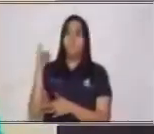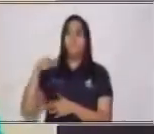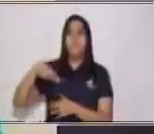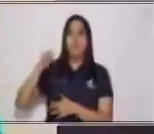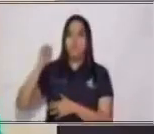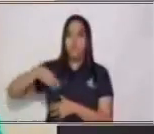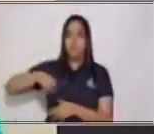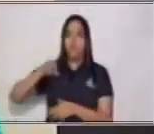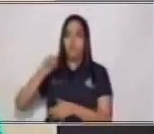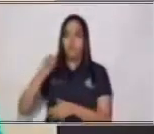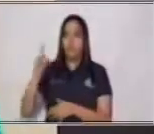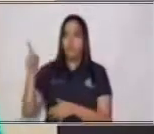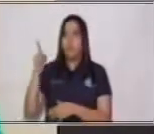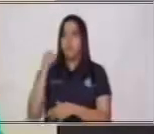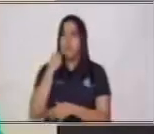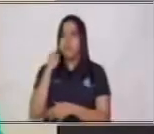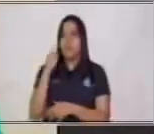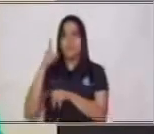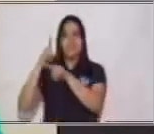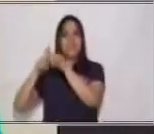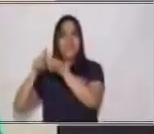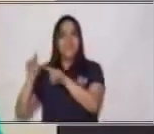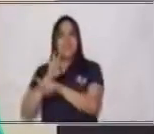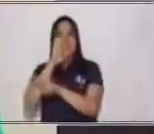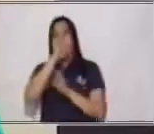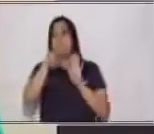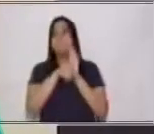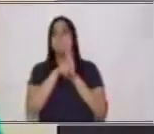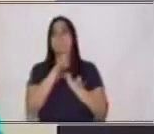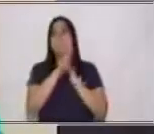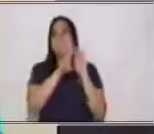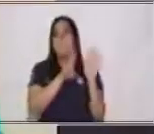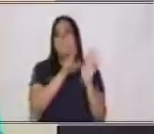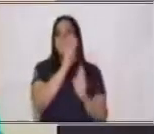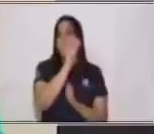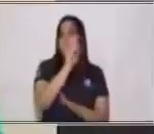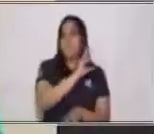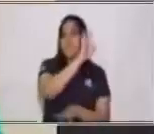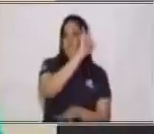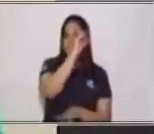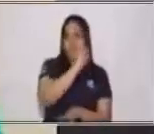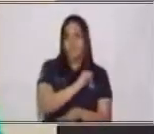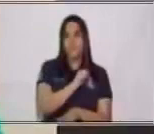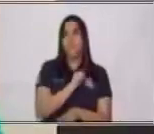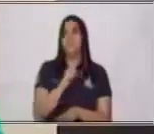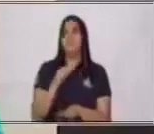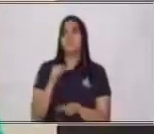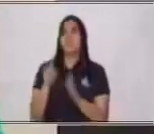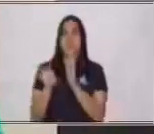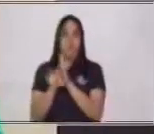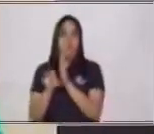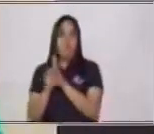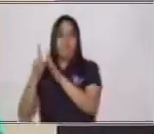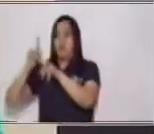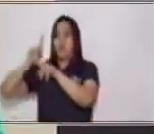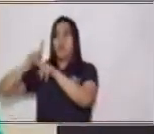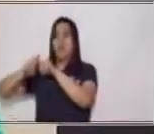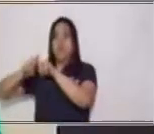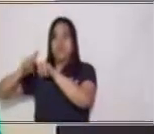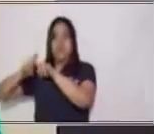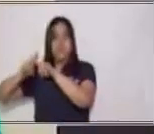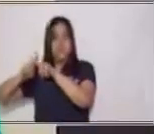es este, x cubo menos 27y al cubo. Sus raíces son x,